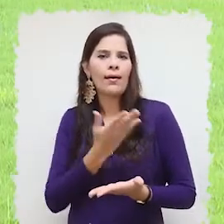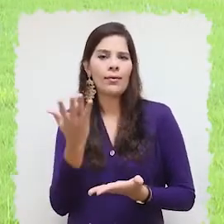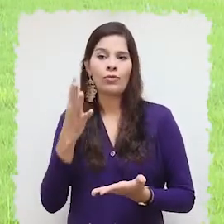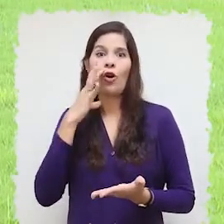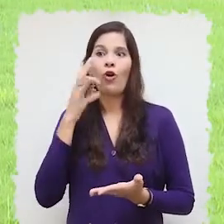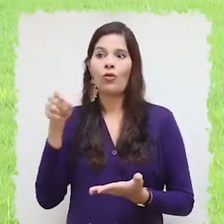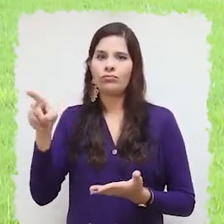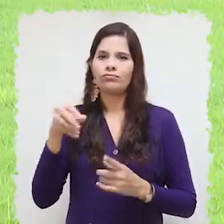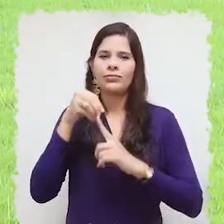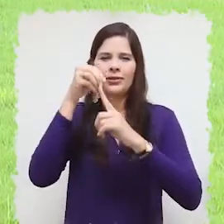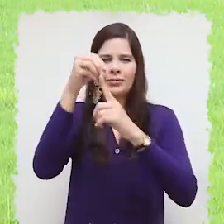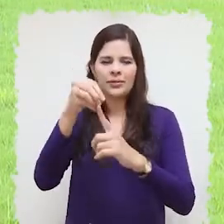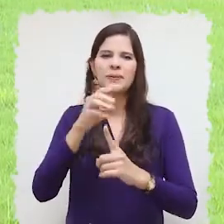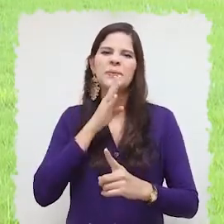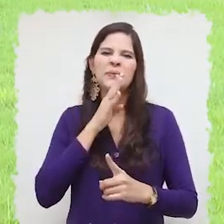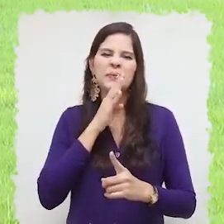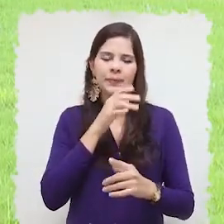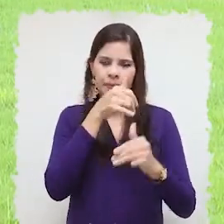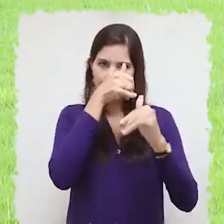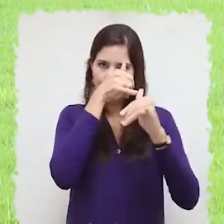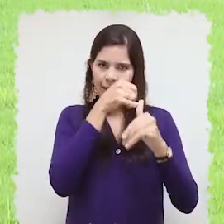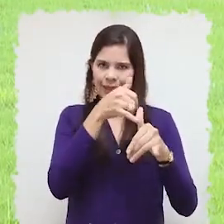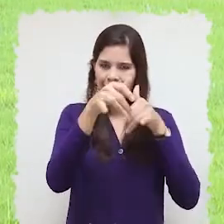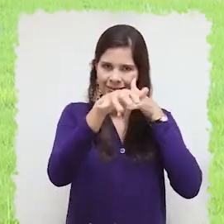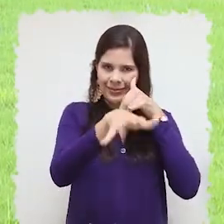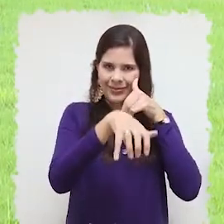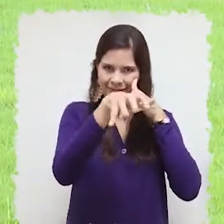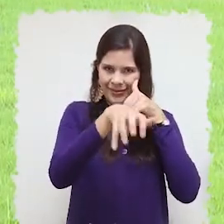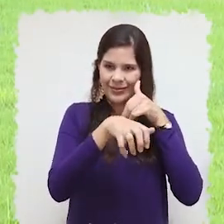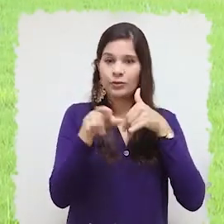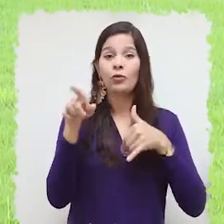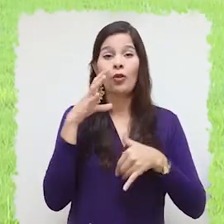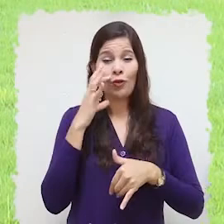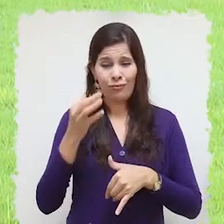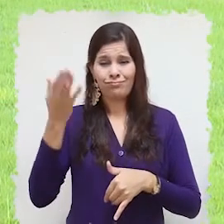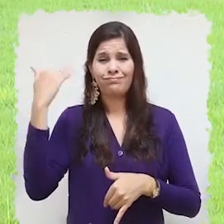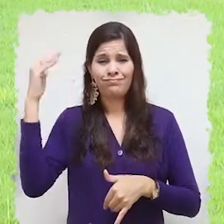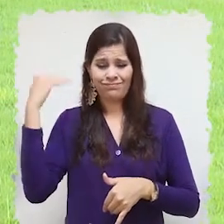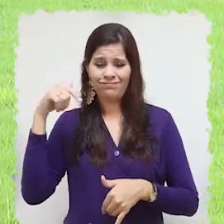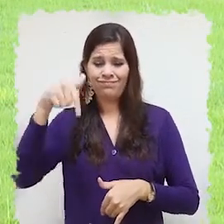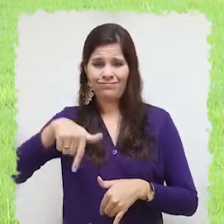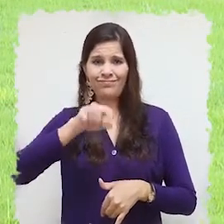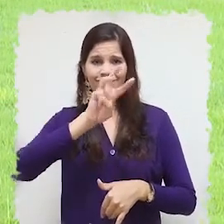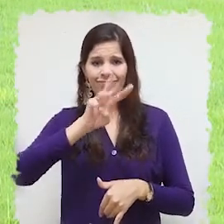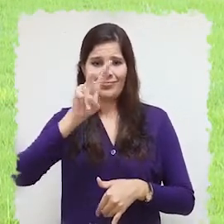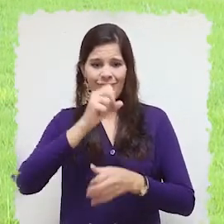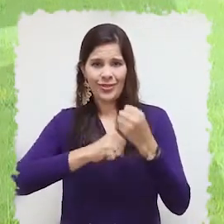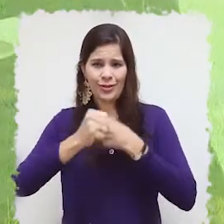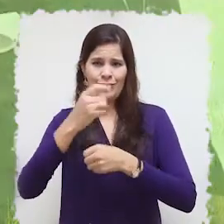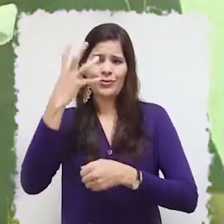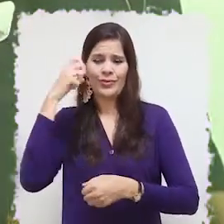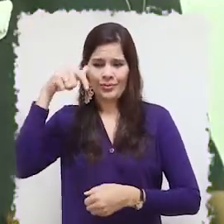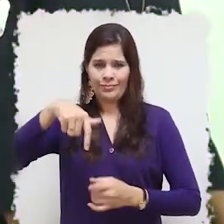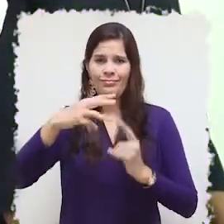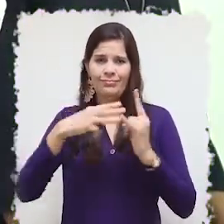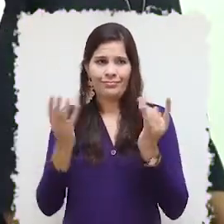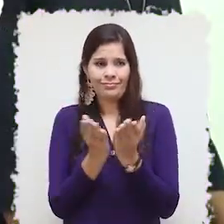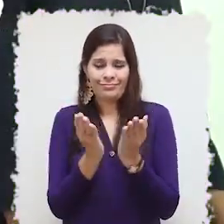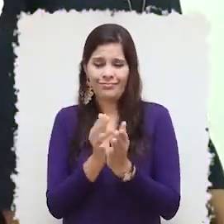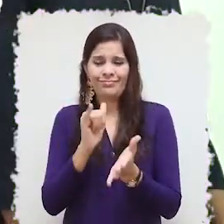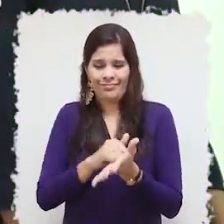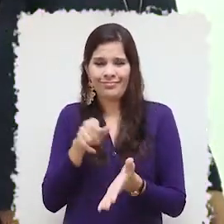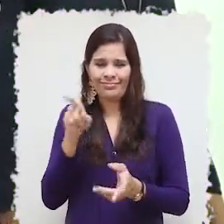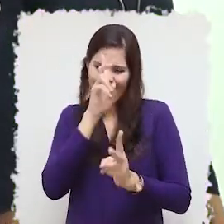ganador del premio Grammy corresponde al programa de Ingeniería Agronómica, carrera que comenzó a estudiar hace 37 años. En